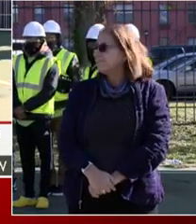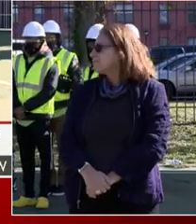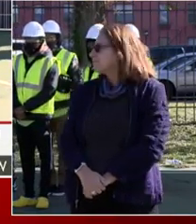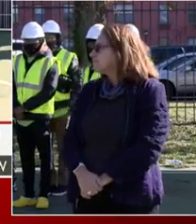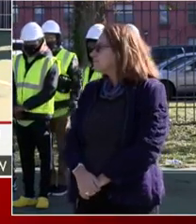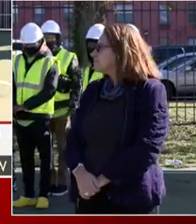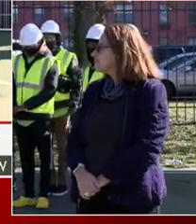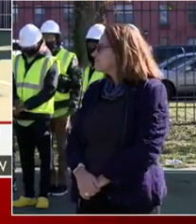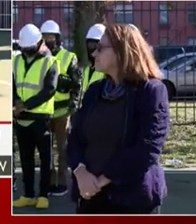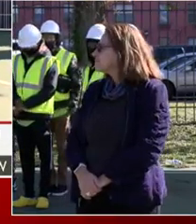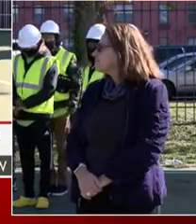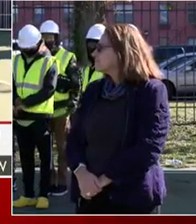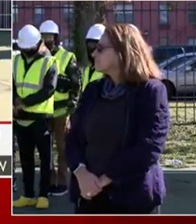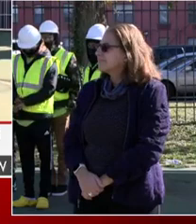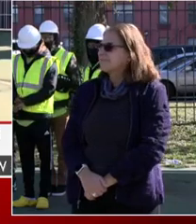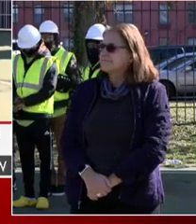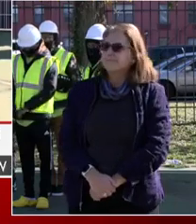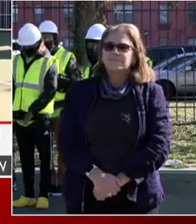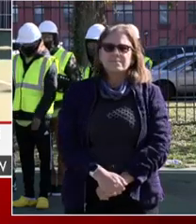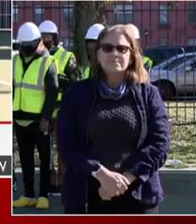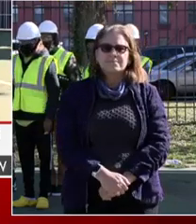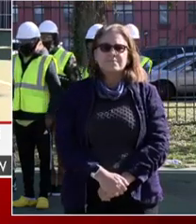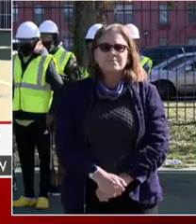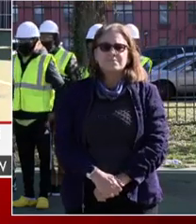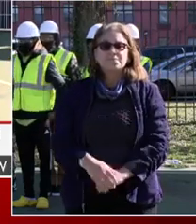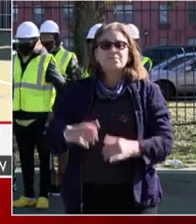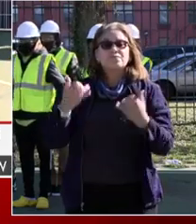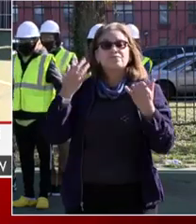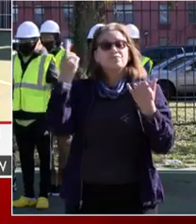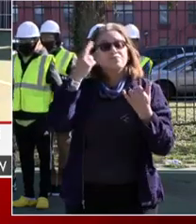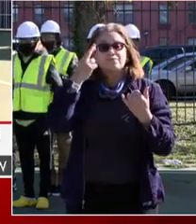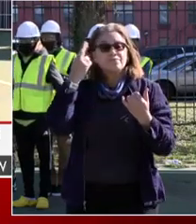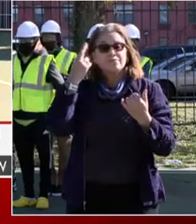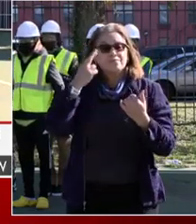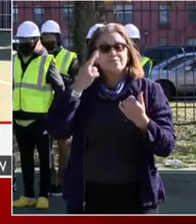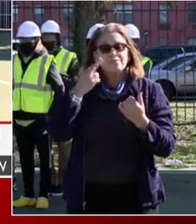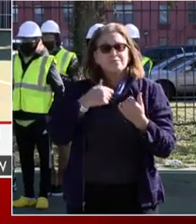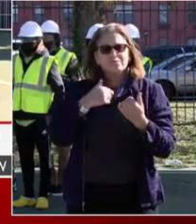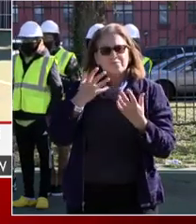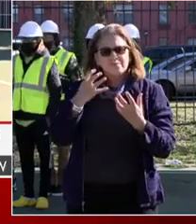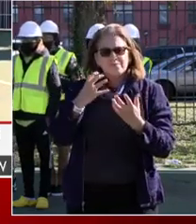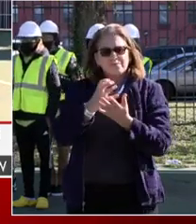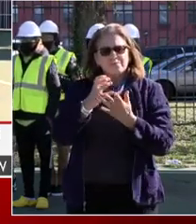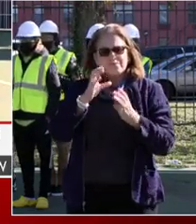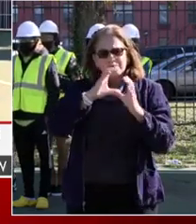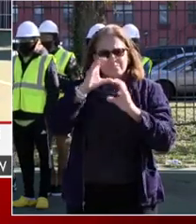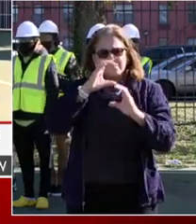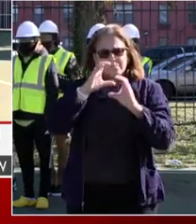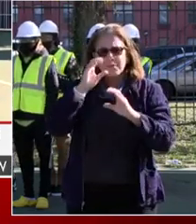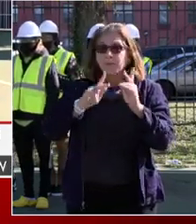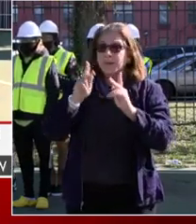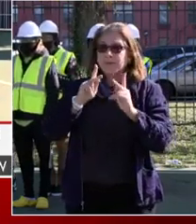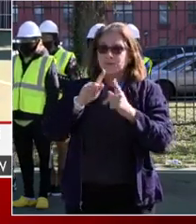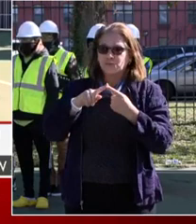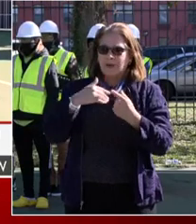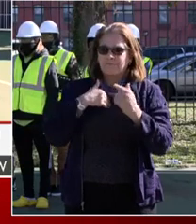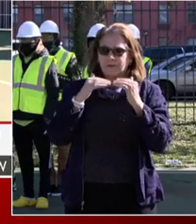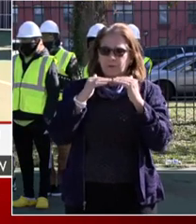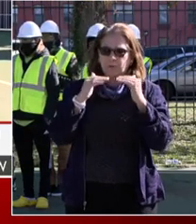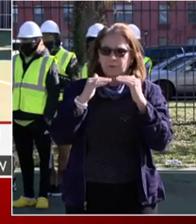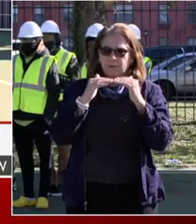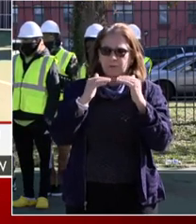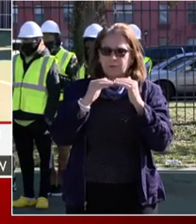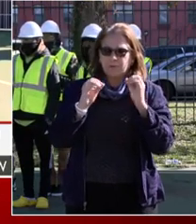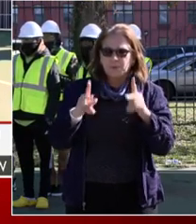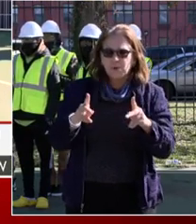que las personas tengan acceso a oportunidades. Y lo que estamos haciendo aquí el día de hoy es brindar oportunidades a todos los